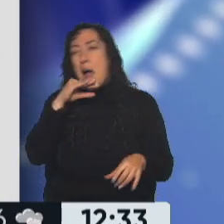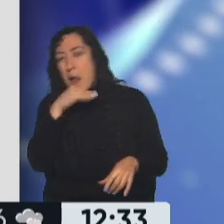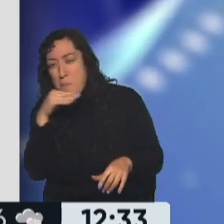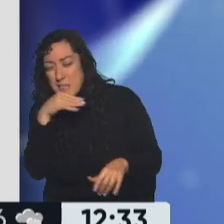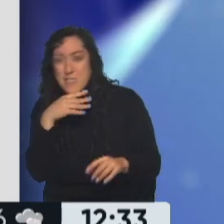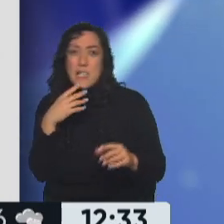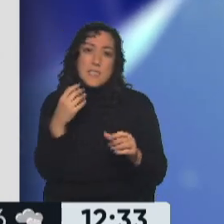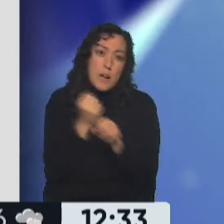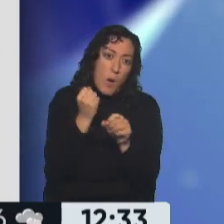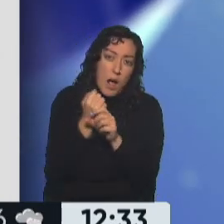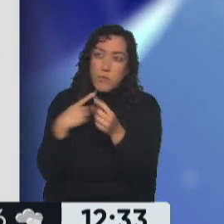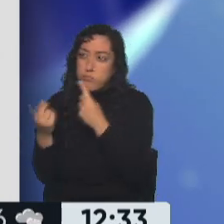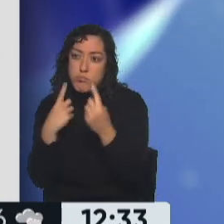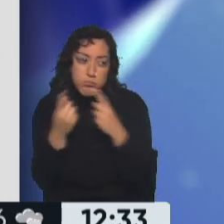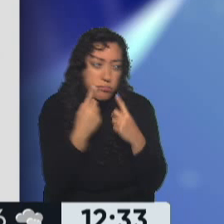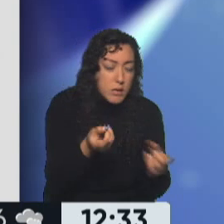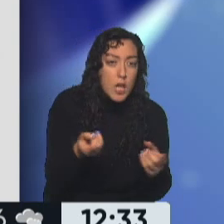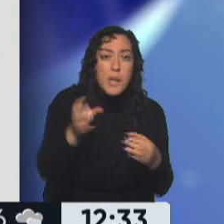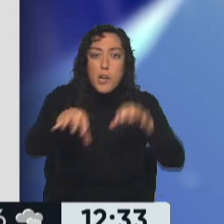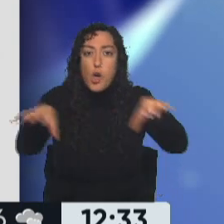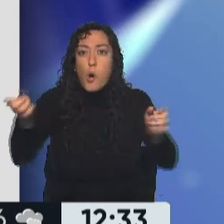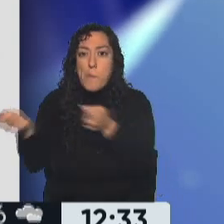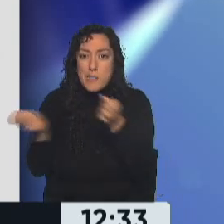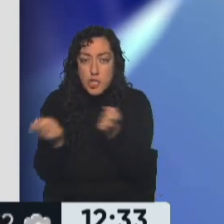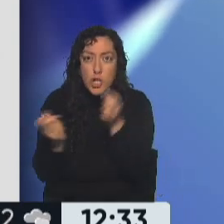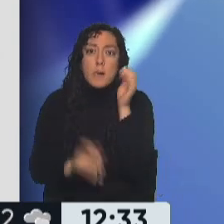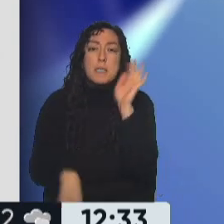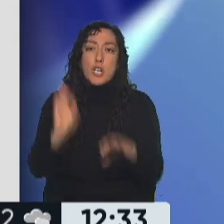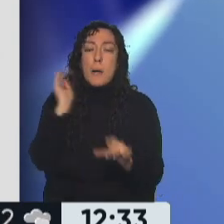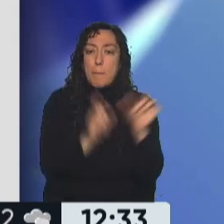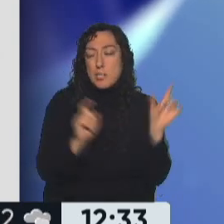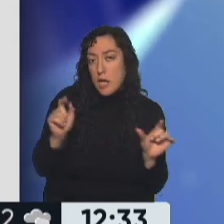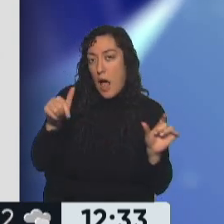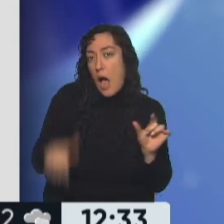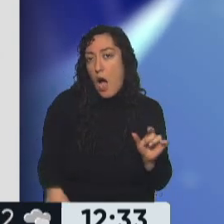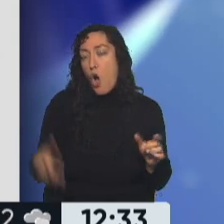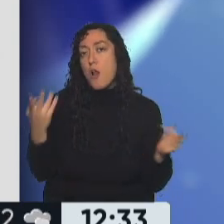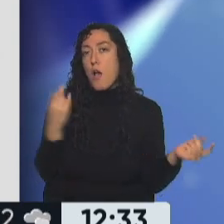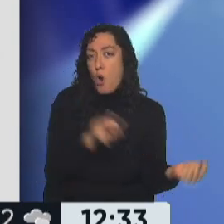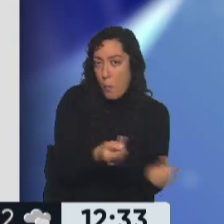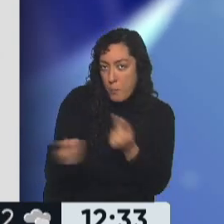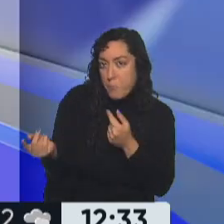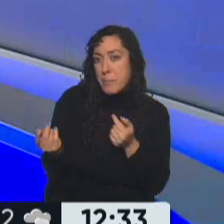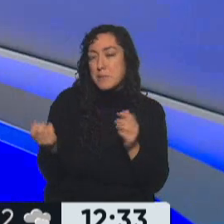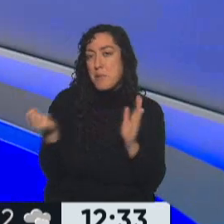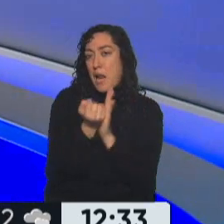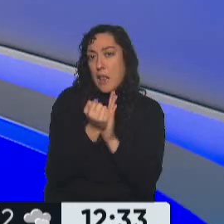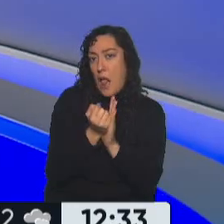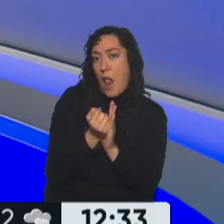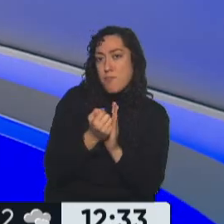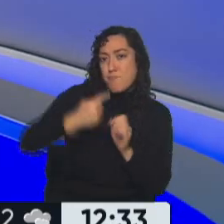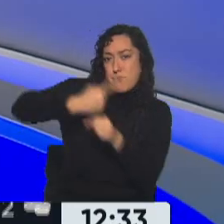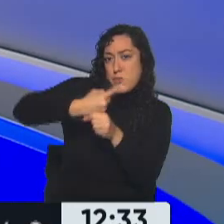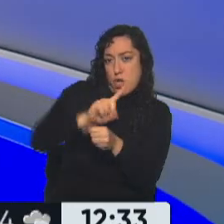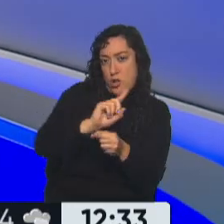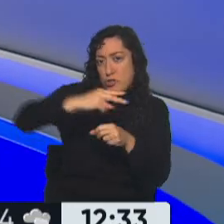en distintos comercios de cercanía, que planteaba que la mayoría de la gente se está ahora pronunciando o comprando las segundas marcas, porque tiene que ver justamente con un